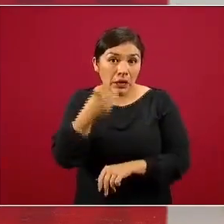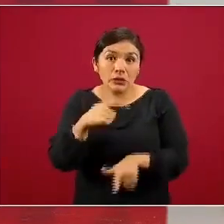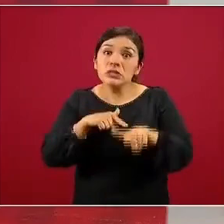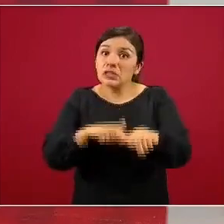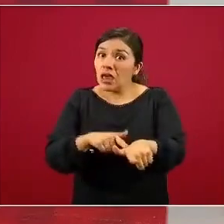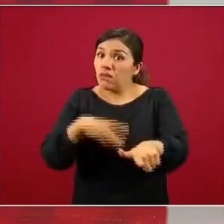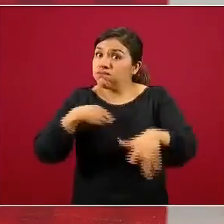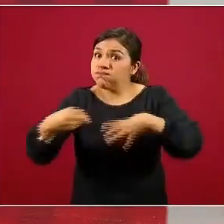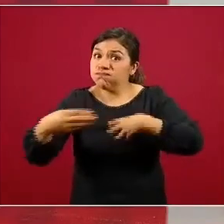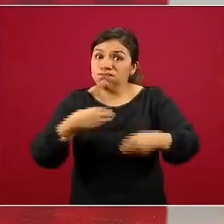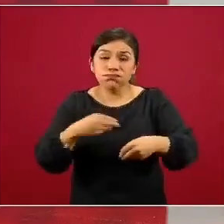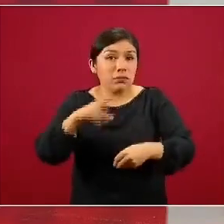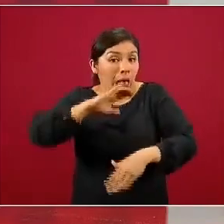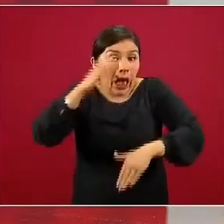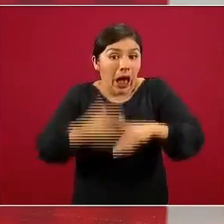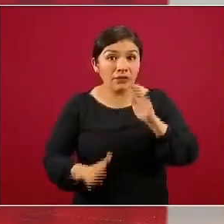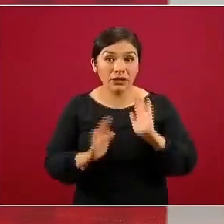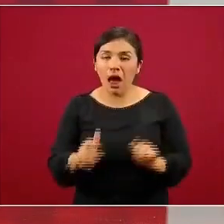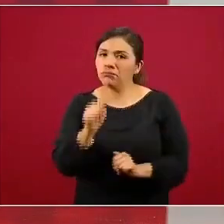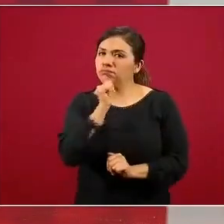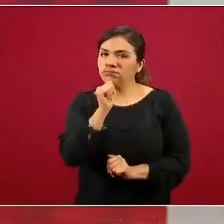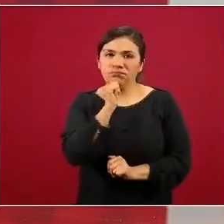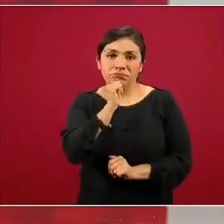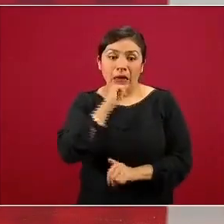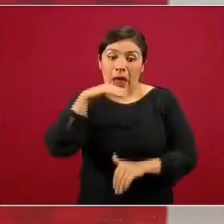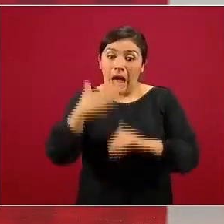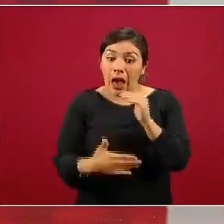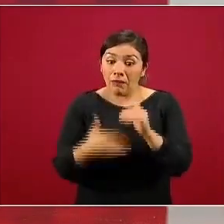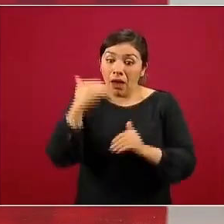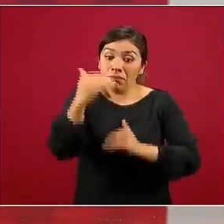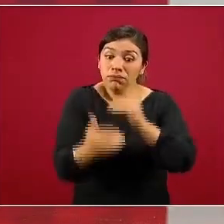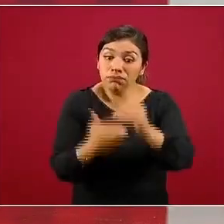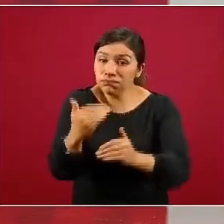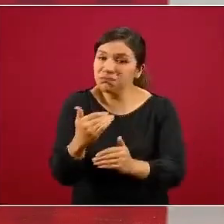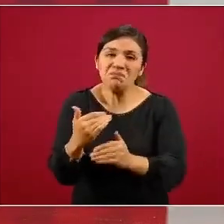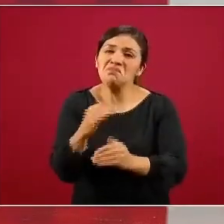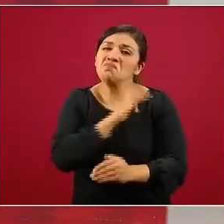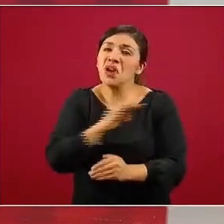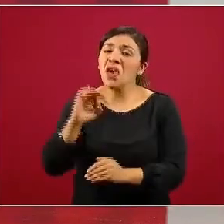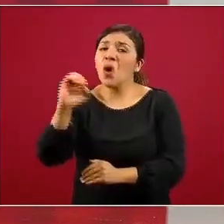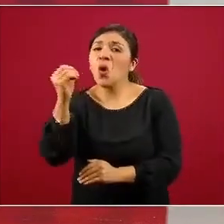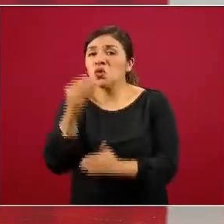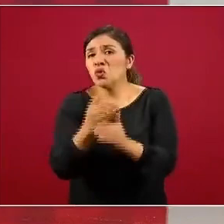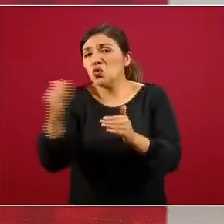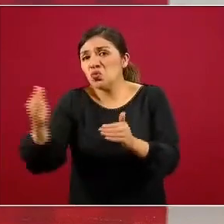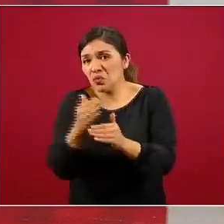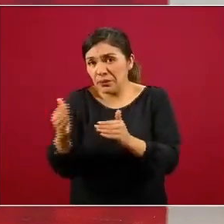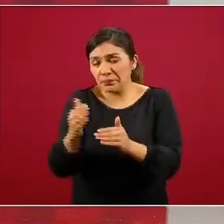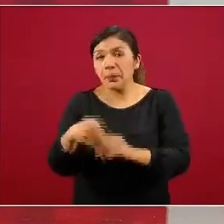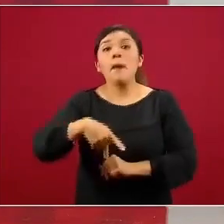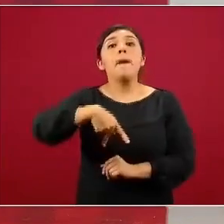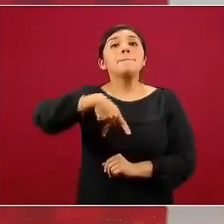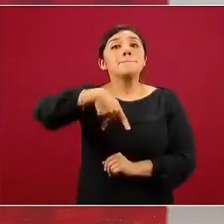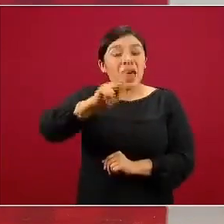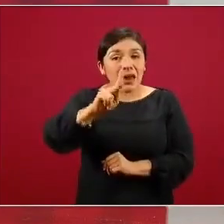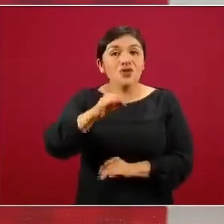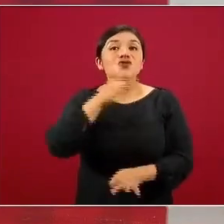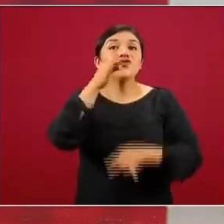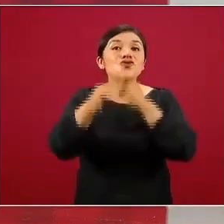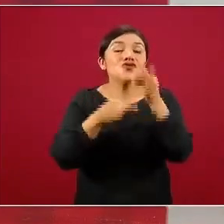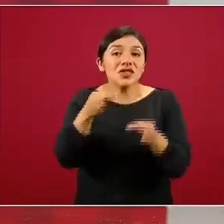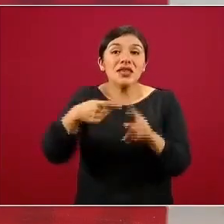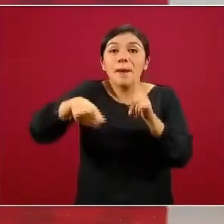sigue activo. La epidemia no se ha acabado y no se va a acabar posiblemente antes de octubre. Sin embargo, la